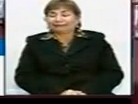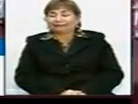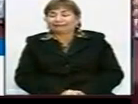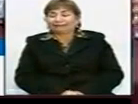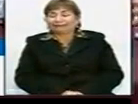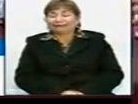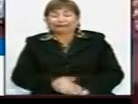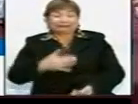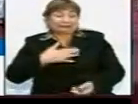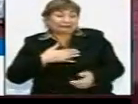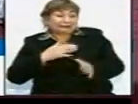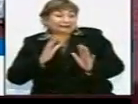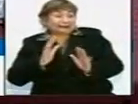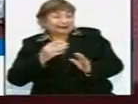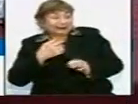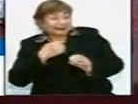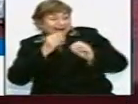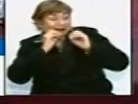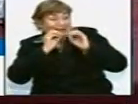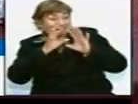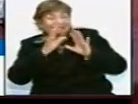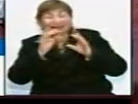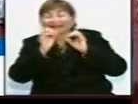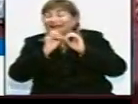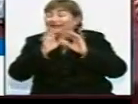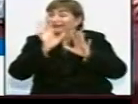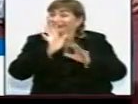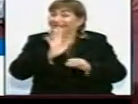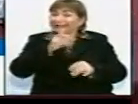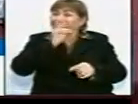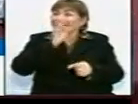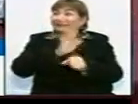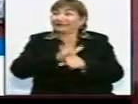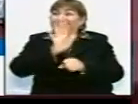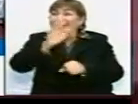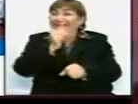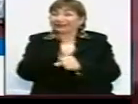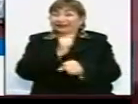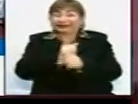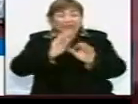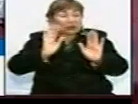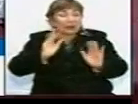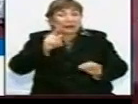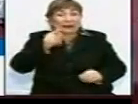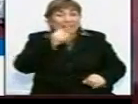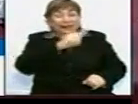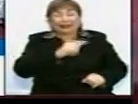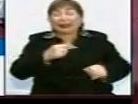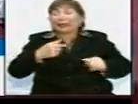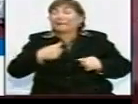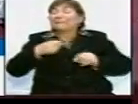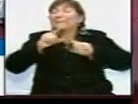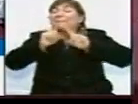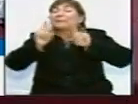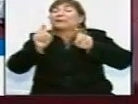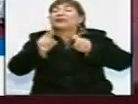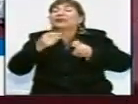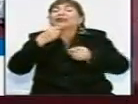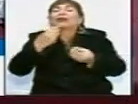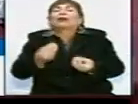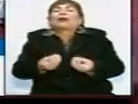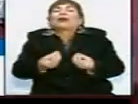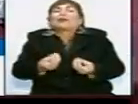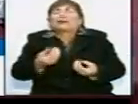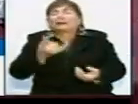me queda clarísimo que cumplen con su trabajo y lo hacen muy bien porque es el trabajo de ustedes pero la pregunta es cómo es posible que esto nos